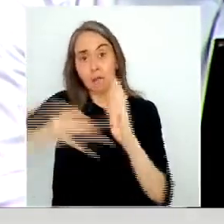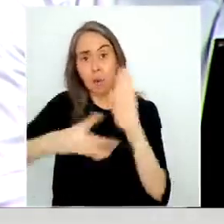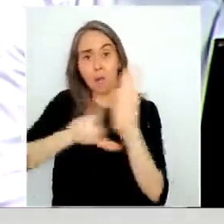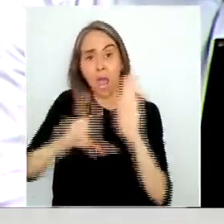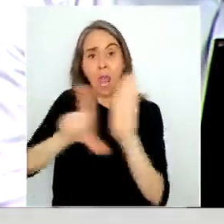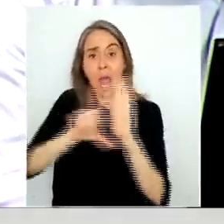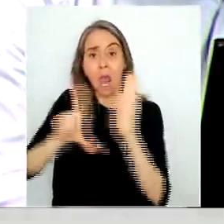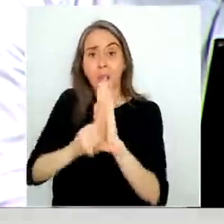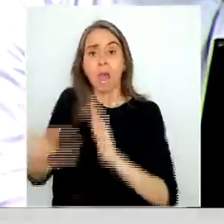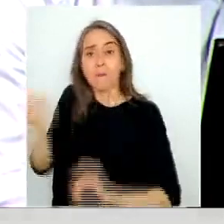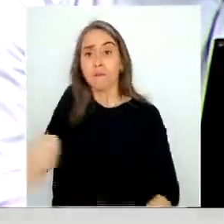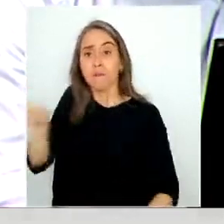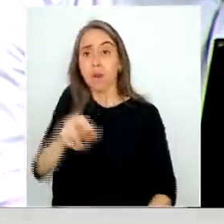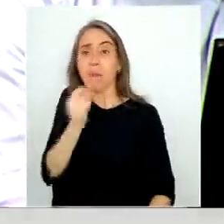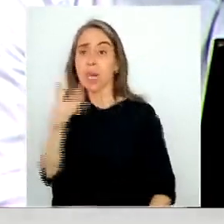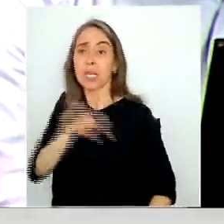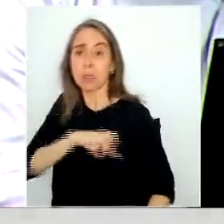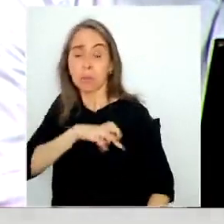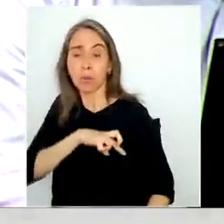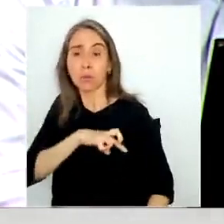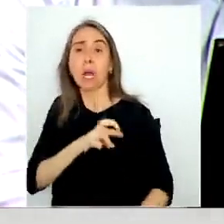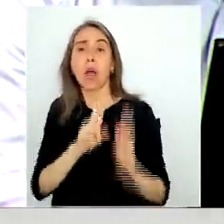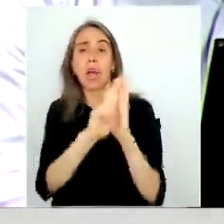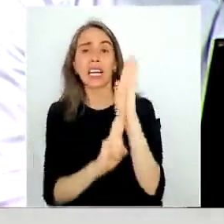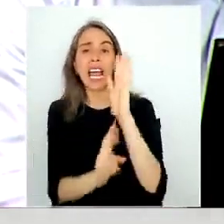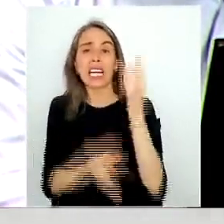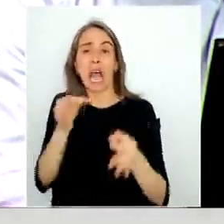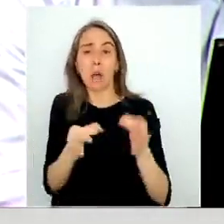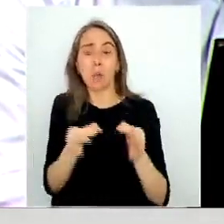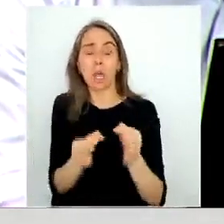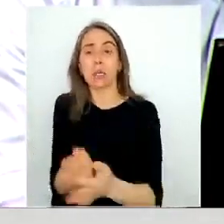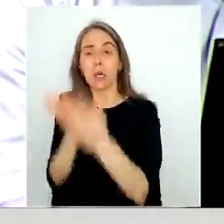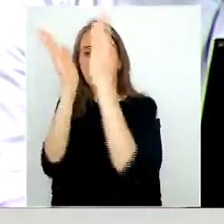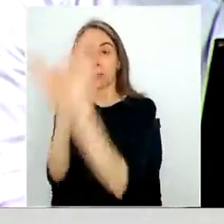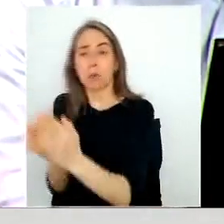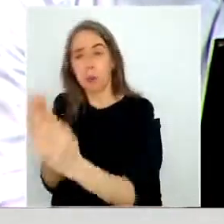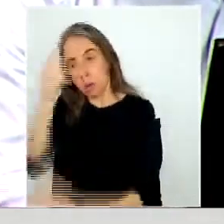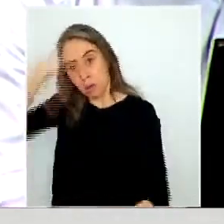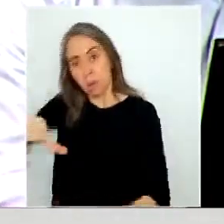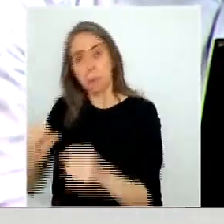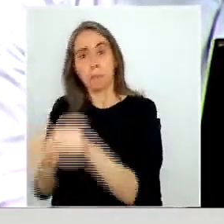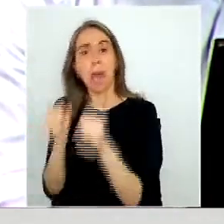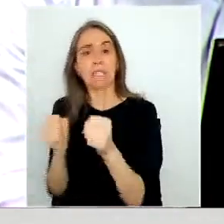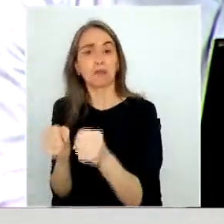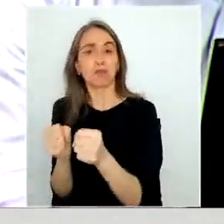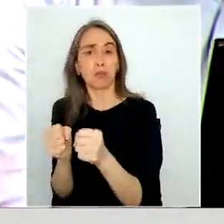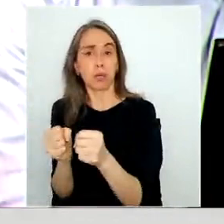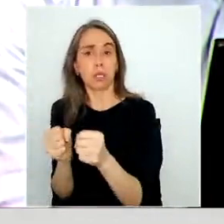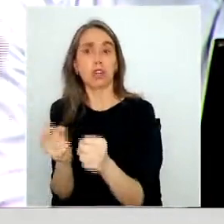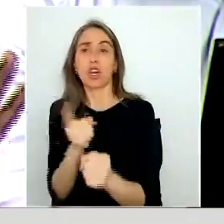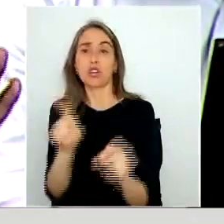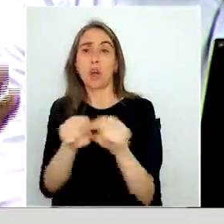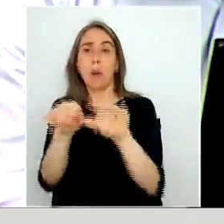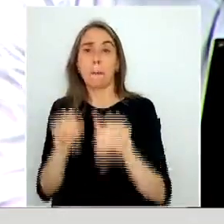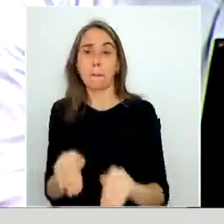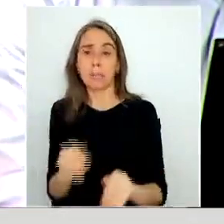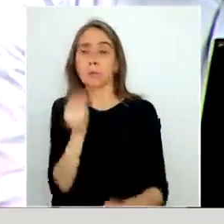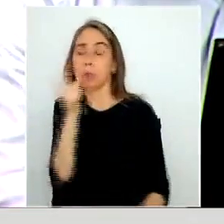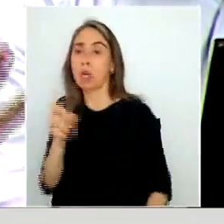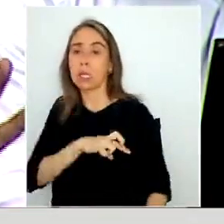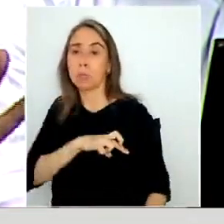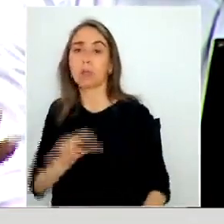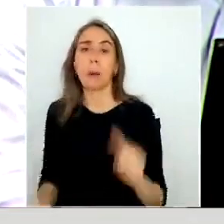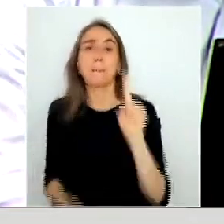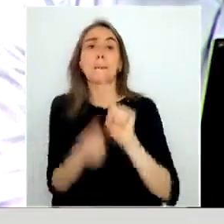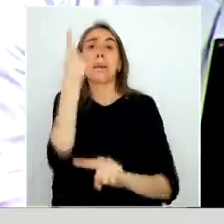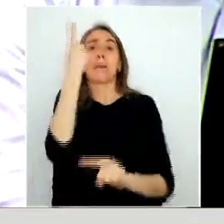específica a los tribunales para que apliquen sanciones más altas sanciones más severas no es lo mismo un imputado primerizo que primera